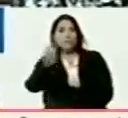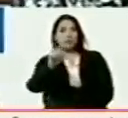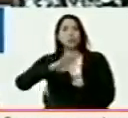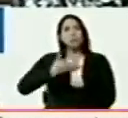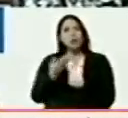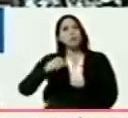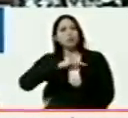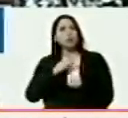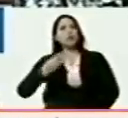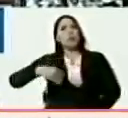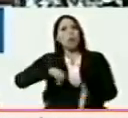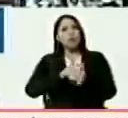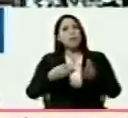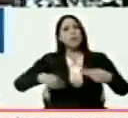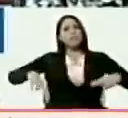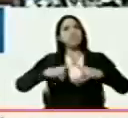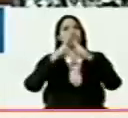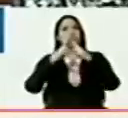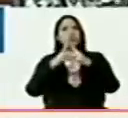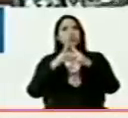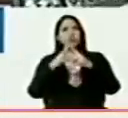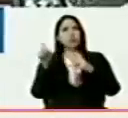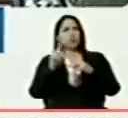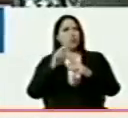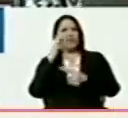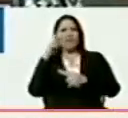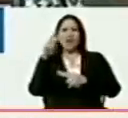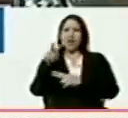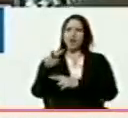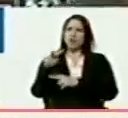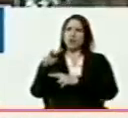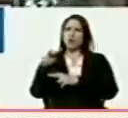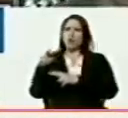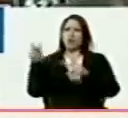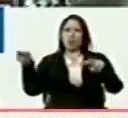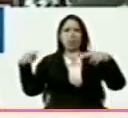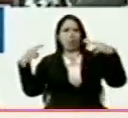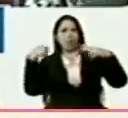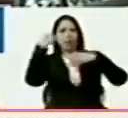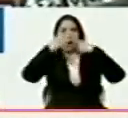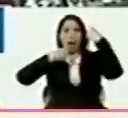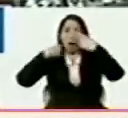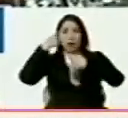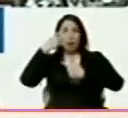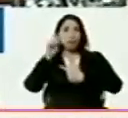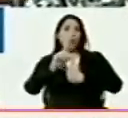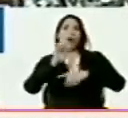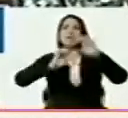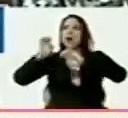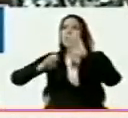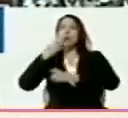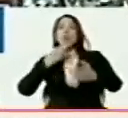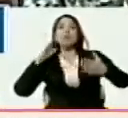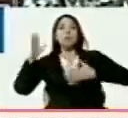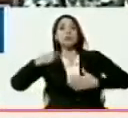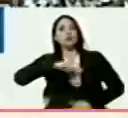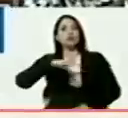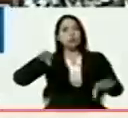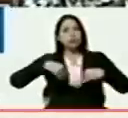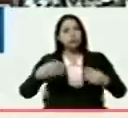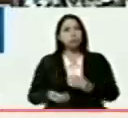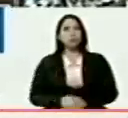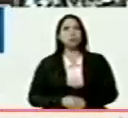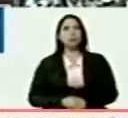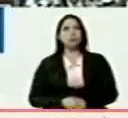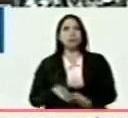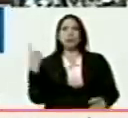nosotros reencontrarnos, no para vernos las caras, sino para evaluar los compromisos que asumimos y que se